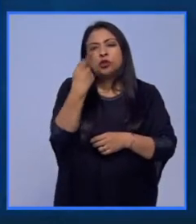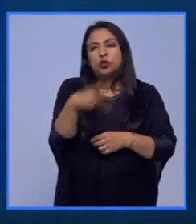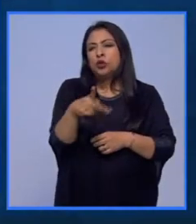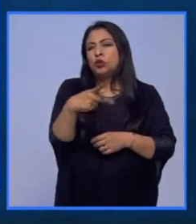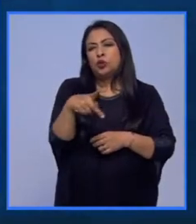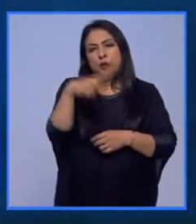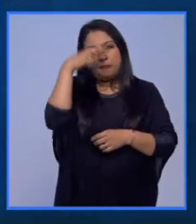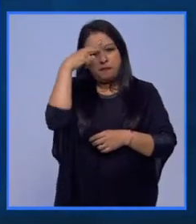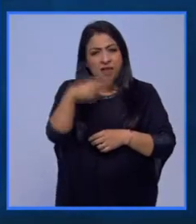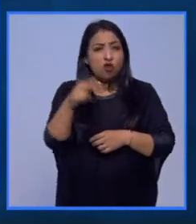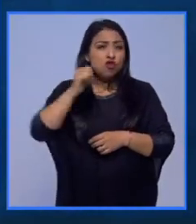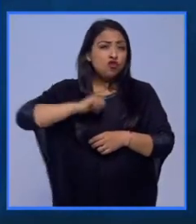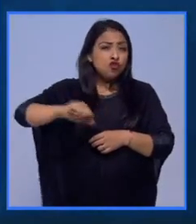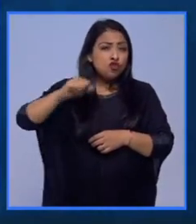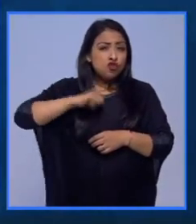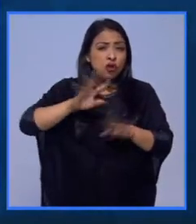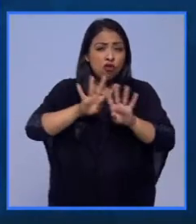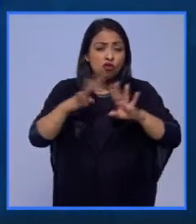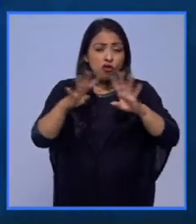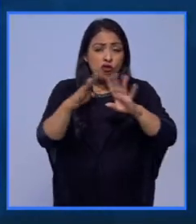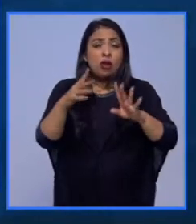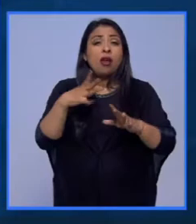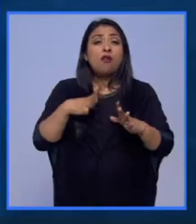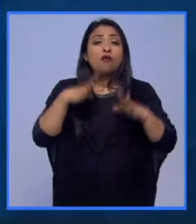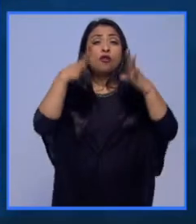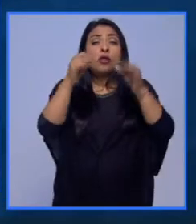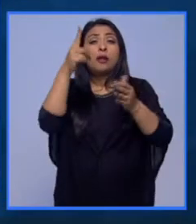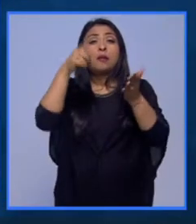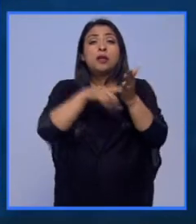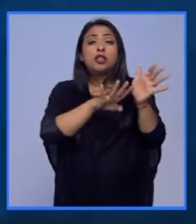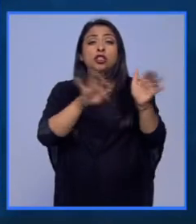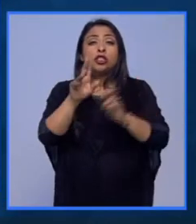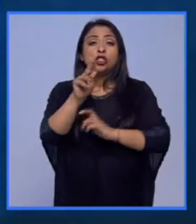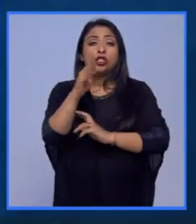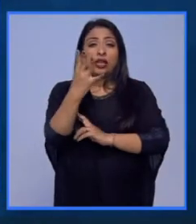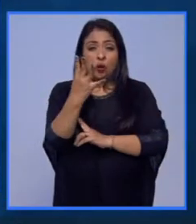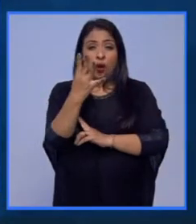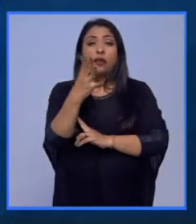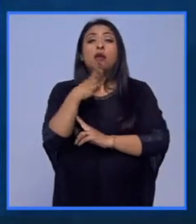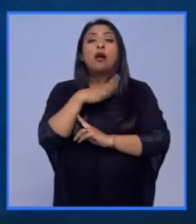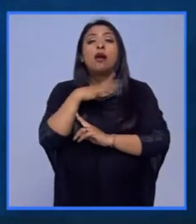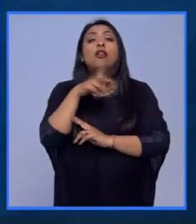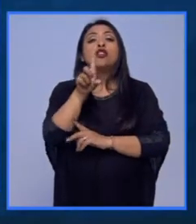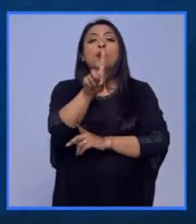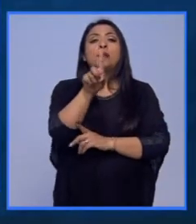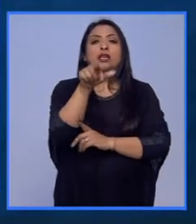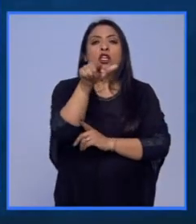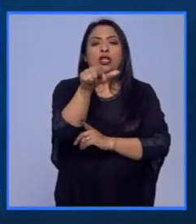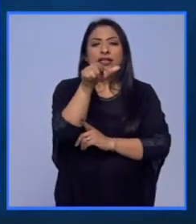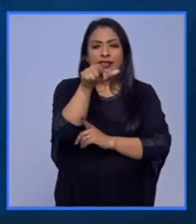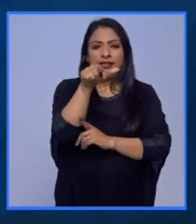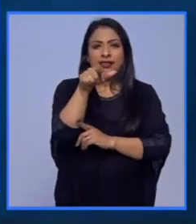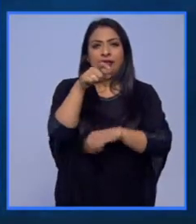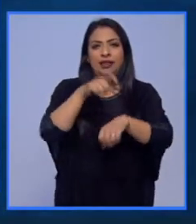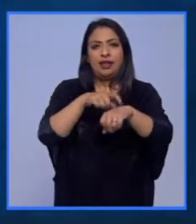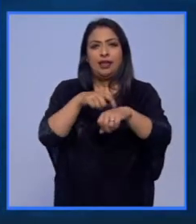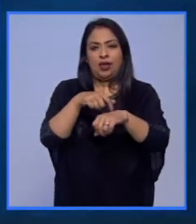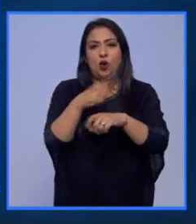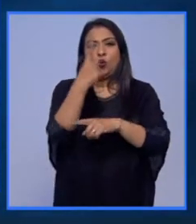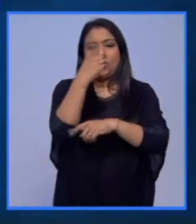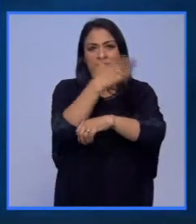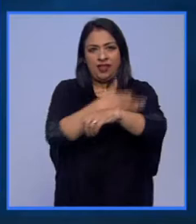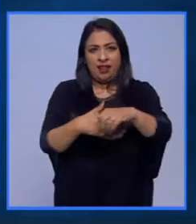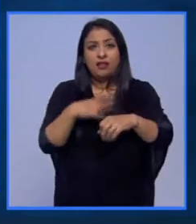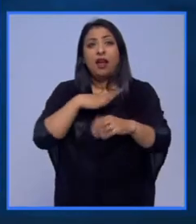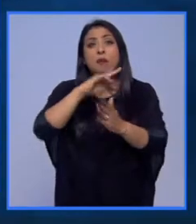orquesta más antigua que existe en nuestro país, fundada en 1884, y la vamos a tener el domingo 17 a las 13 horas con